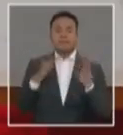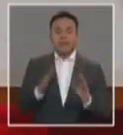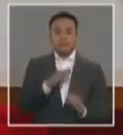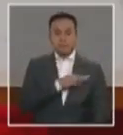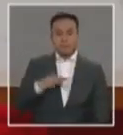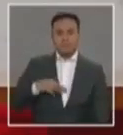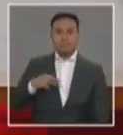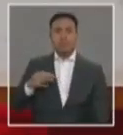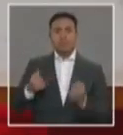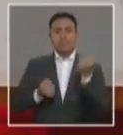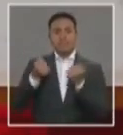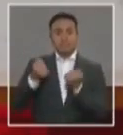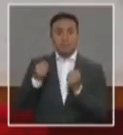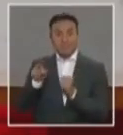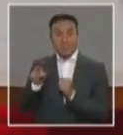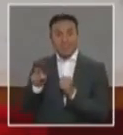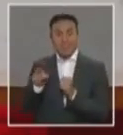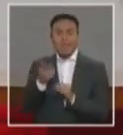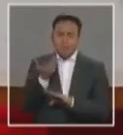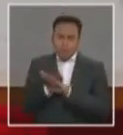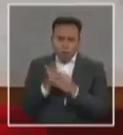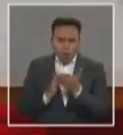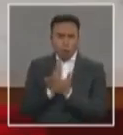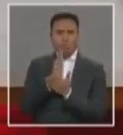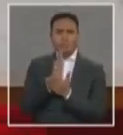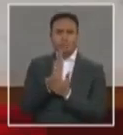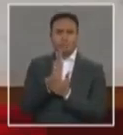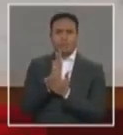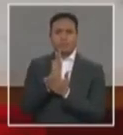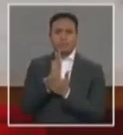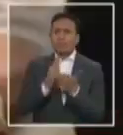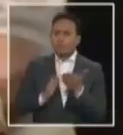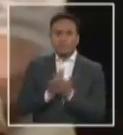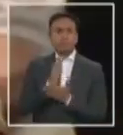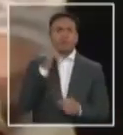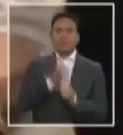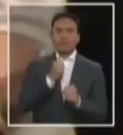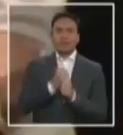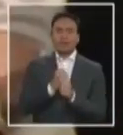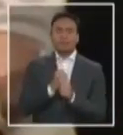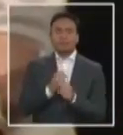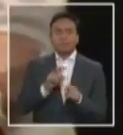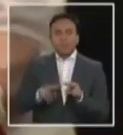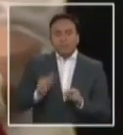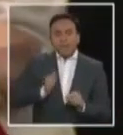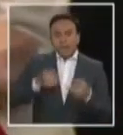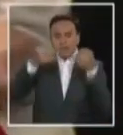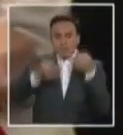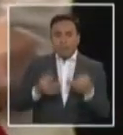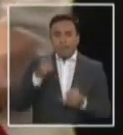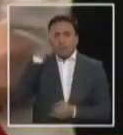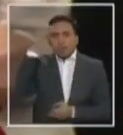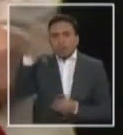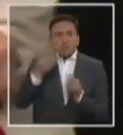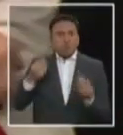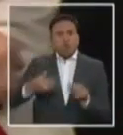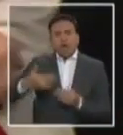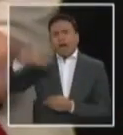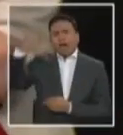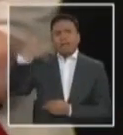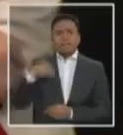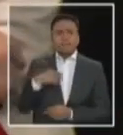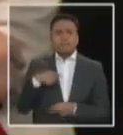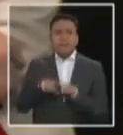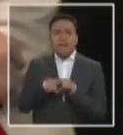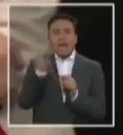poder cumplir con el programa de gobierno no yo creo que ya basta la gente está de alguna manera